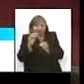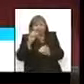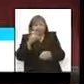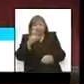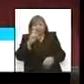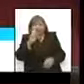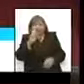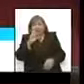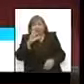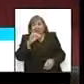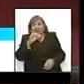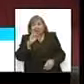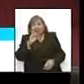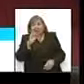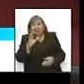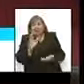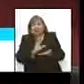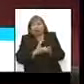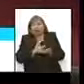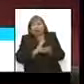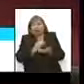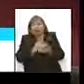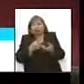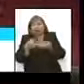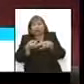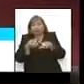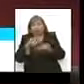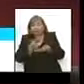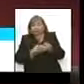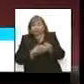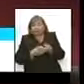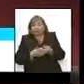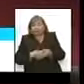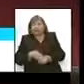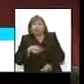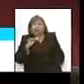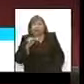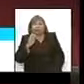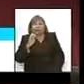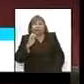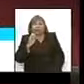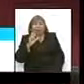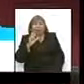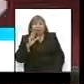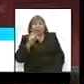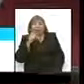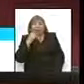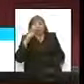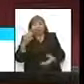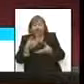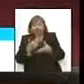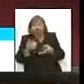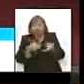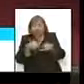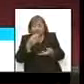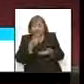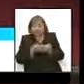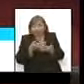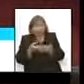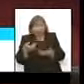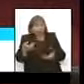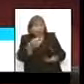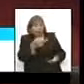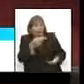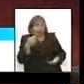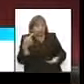instaurado por el gran capital, por los grandes grupos económicos que han instaurado un régimen neoliberal, en las cuales las ganancias se concentran en ellos y la política,